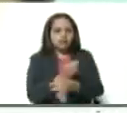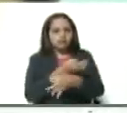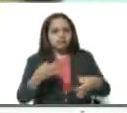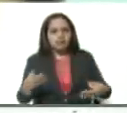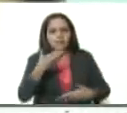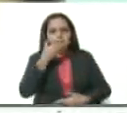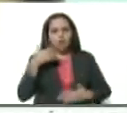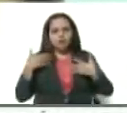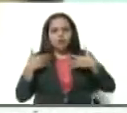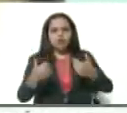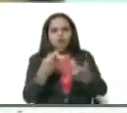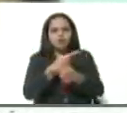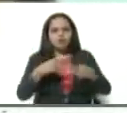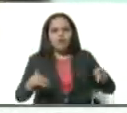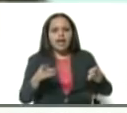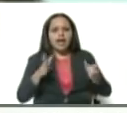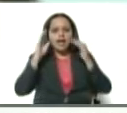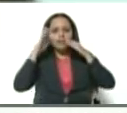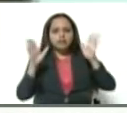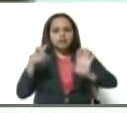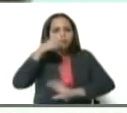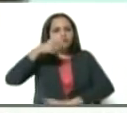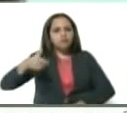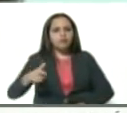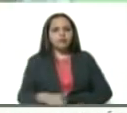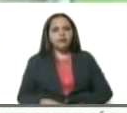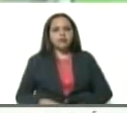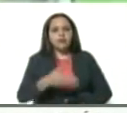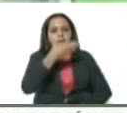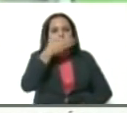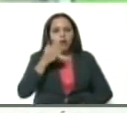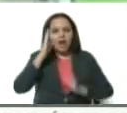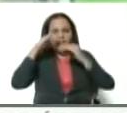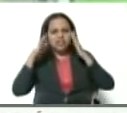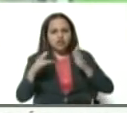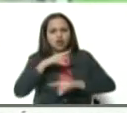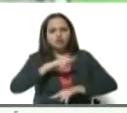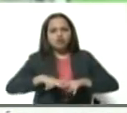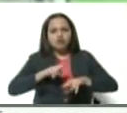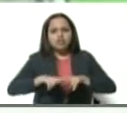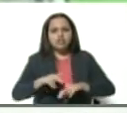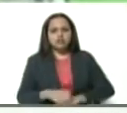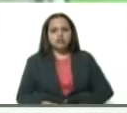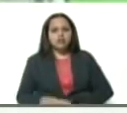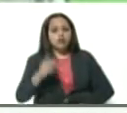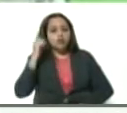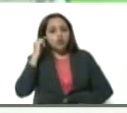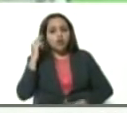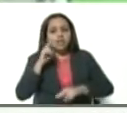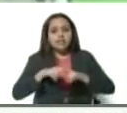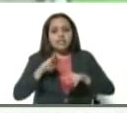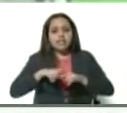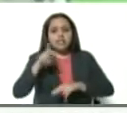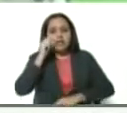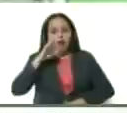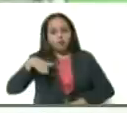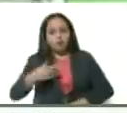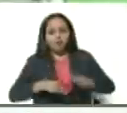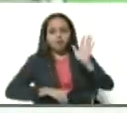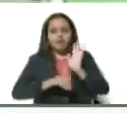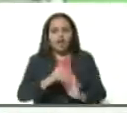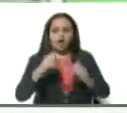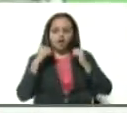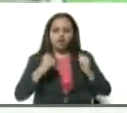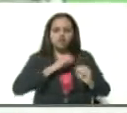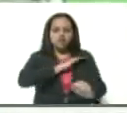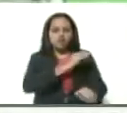salud pública para atender a nuestro pueblo y qué mejor que atender a nuestros niños y a nuestras niñas para que sigan creciendo sanos y